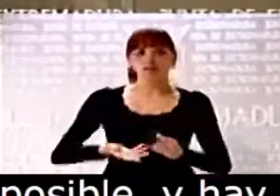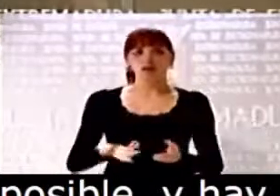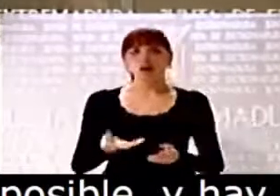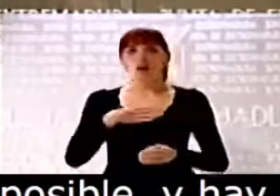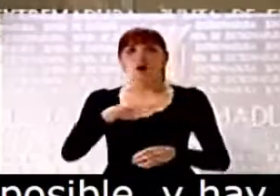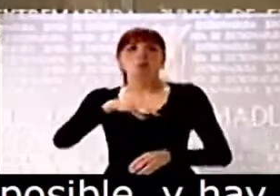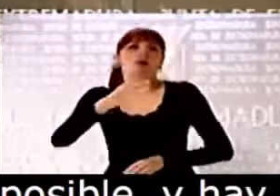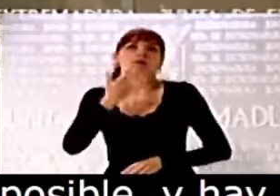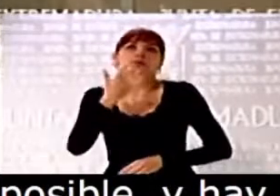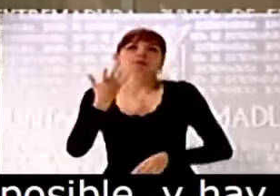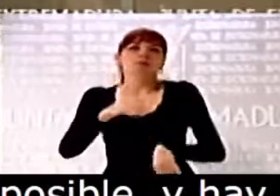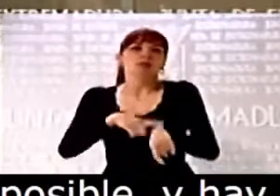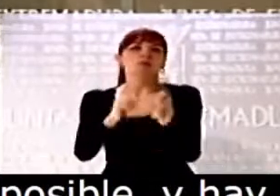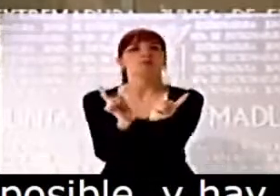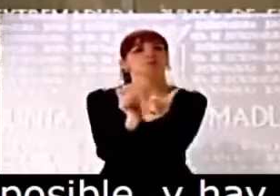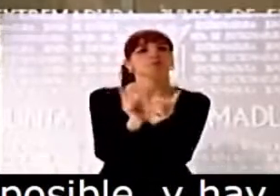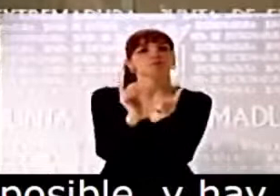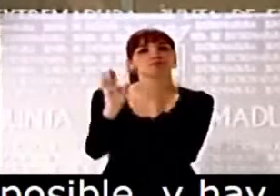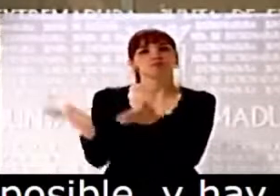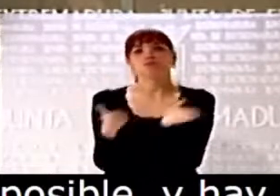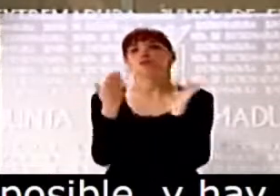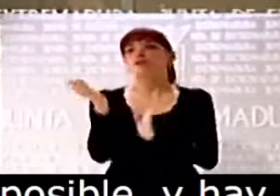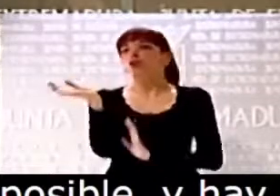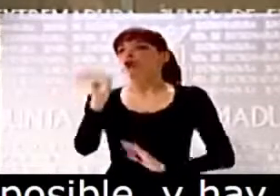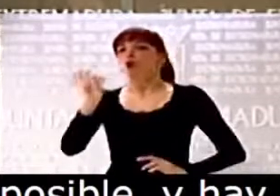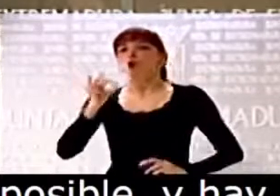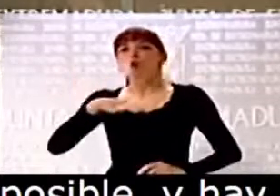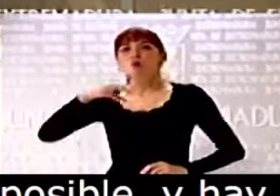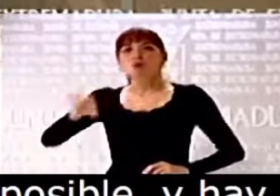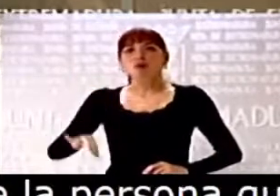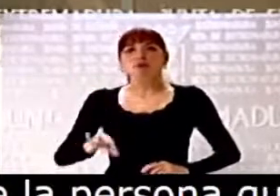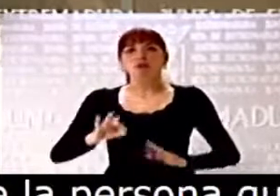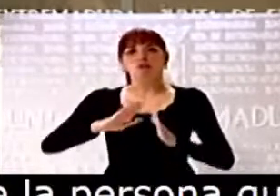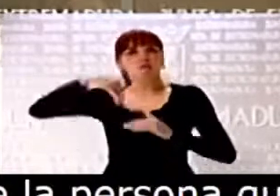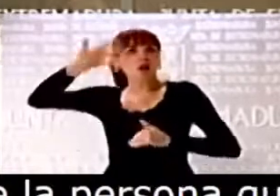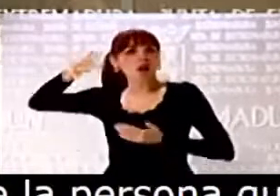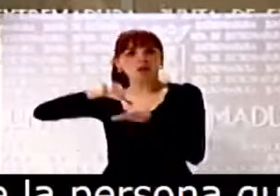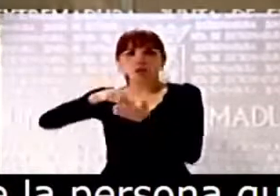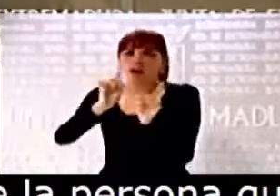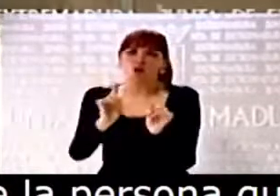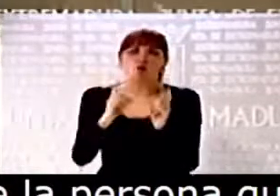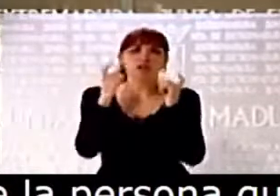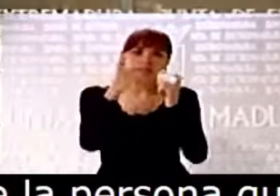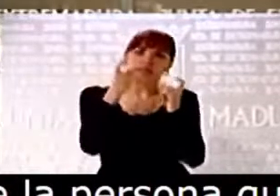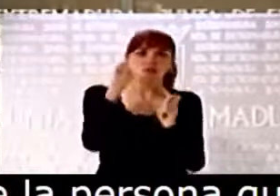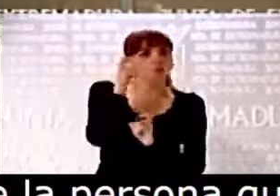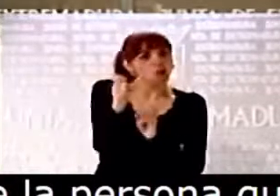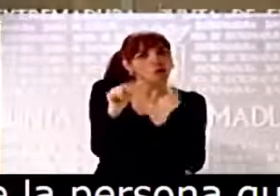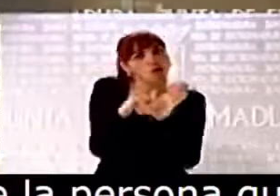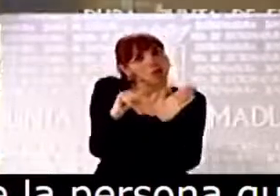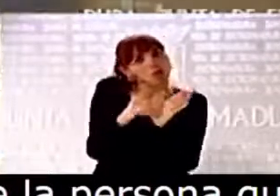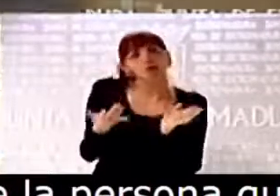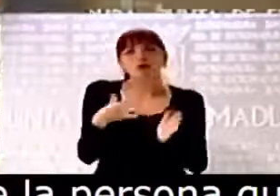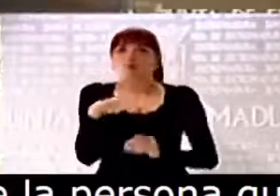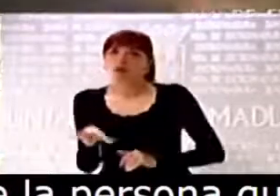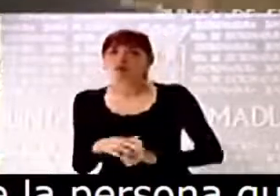tiempo, que pueden no ser para fuera del lugar en el que vives, sino en el entorno más cercano al tuyo, que puedas probablemente seguir